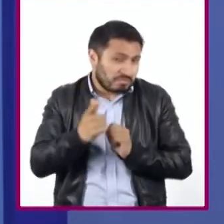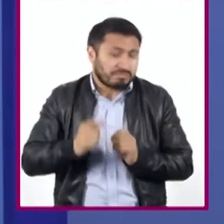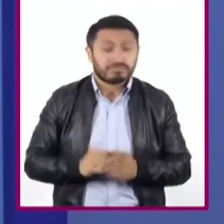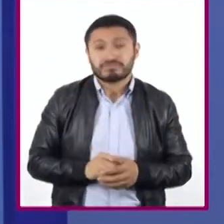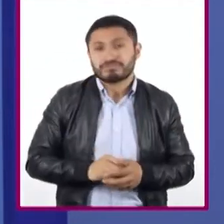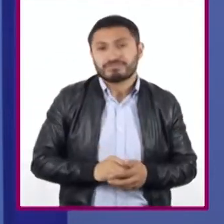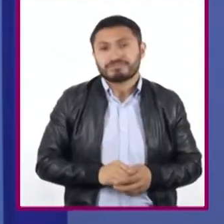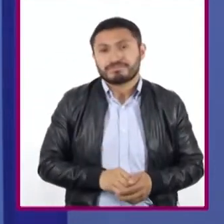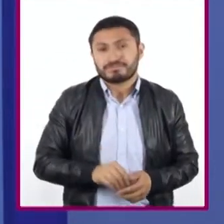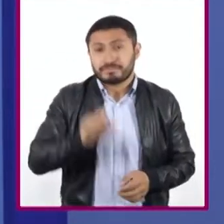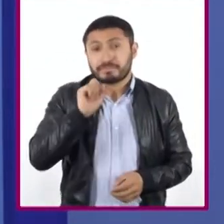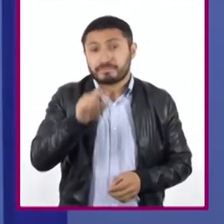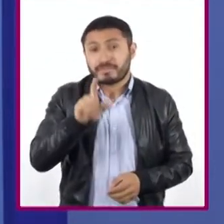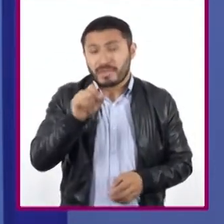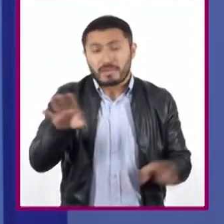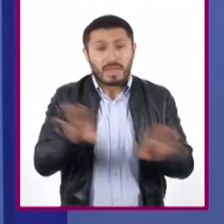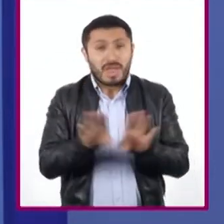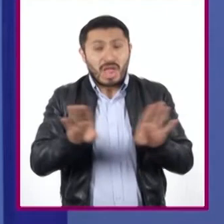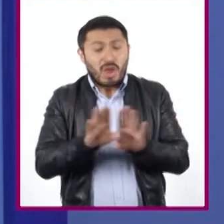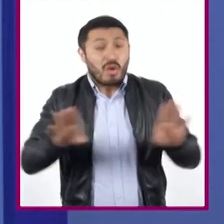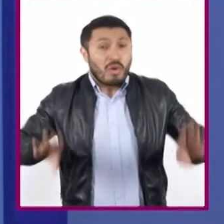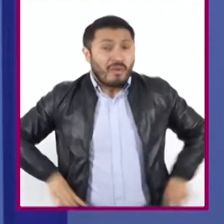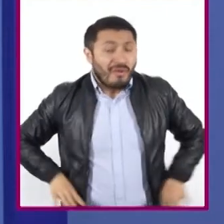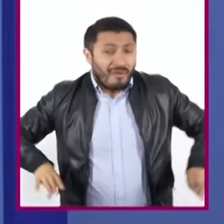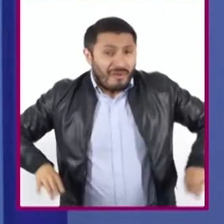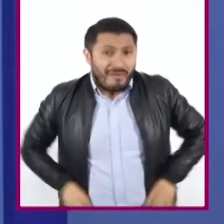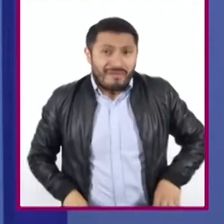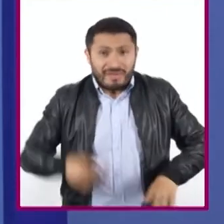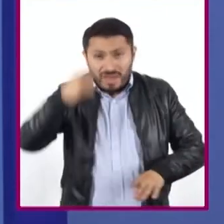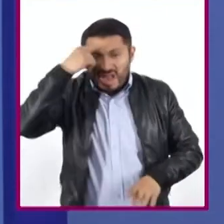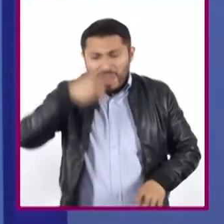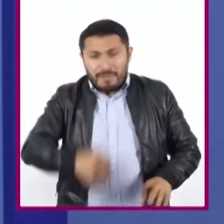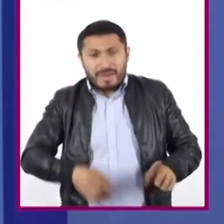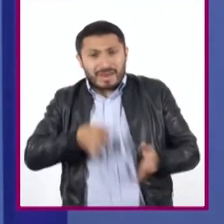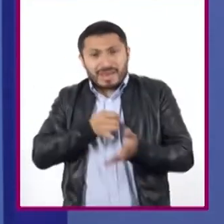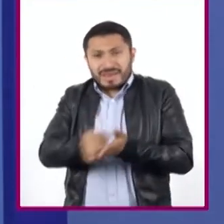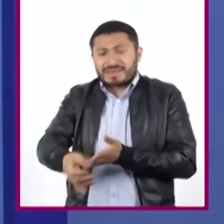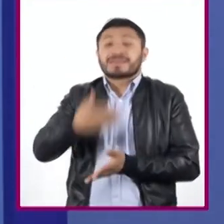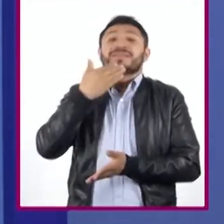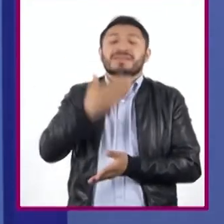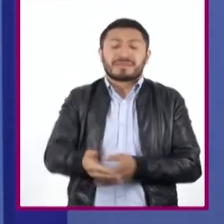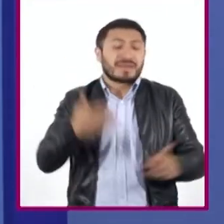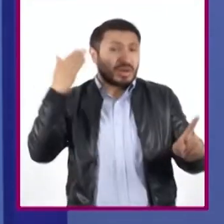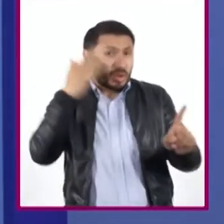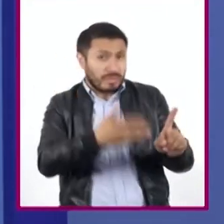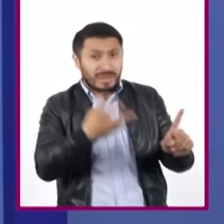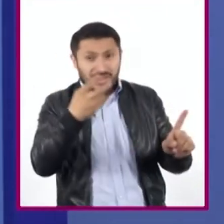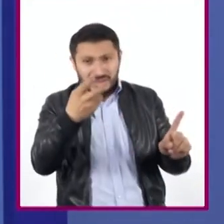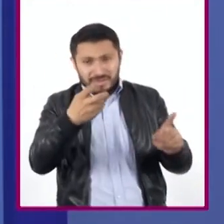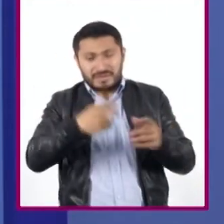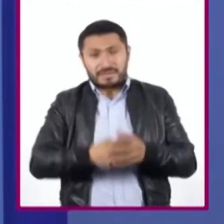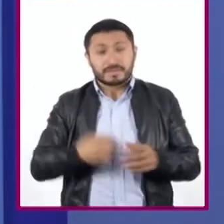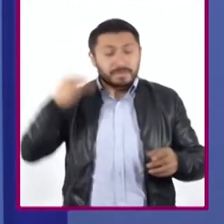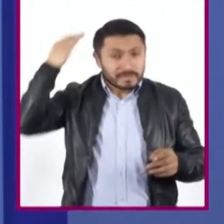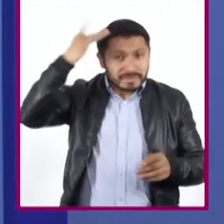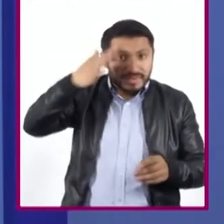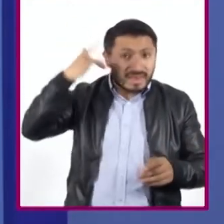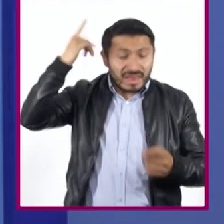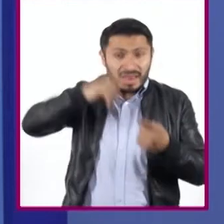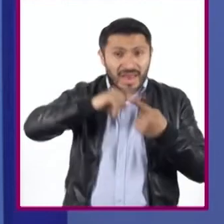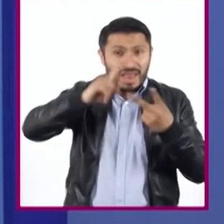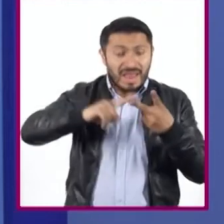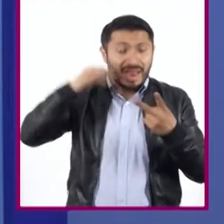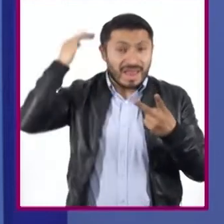También es concebida como un componente para tomar buenas decisiones. El análisis y el análisis crítico